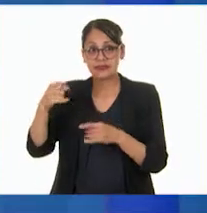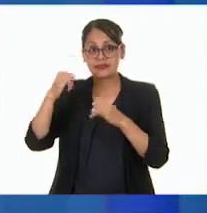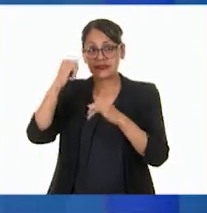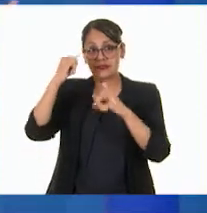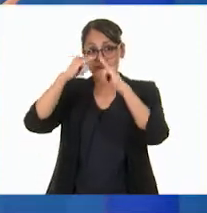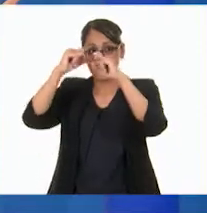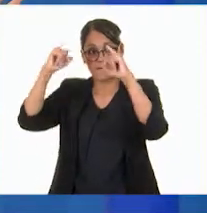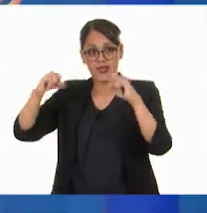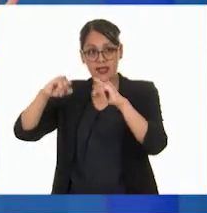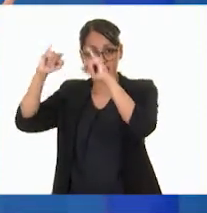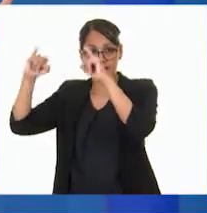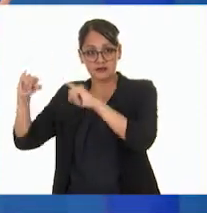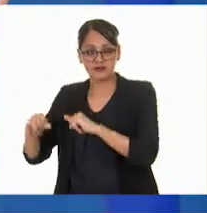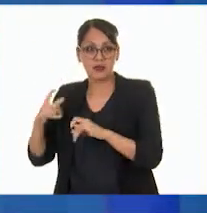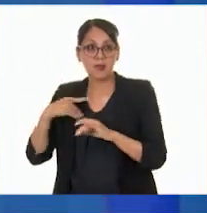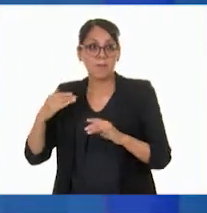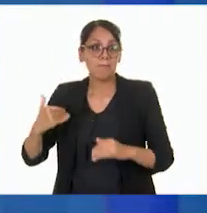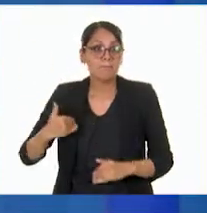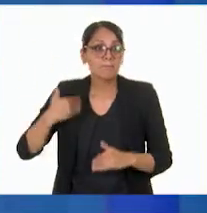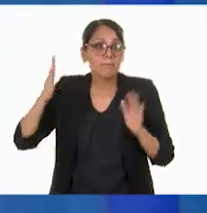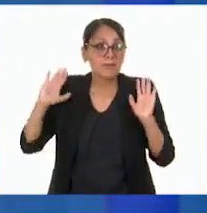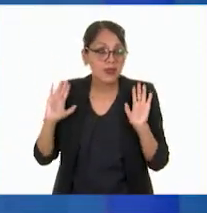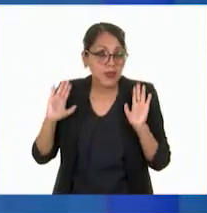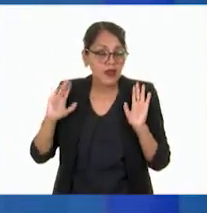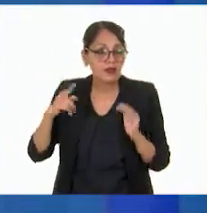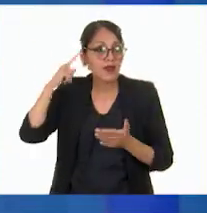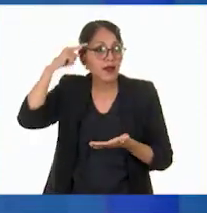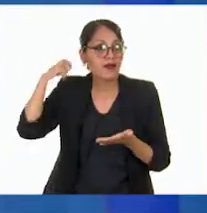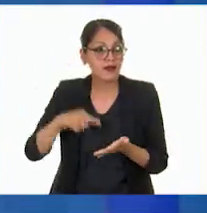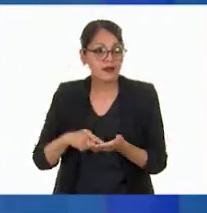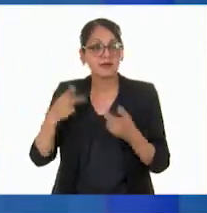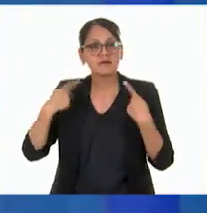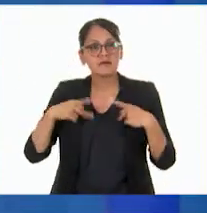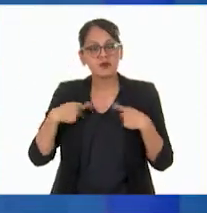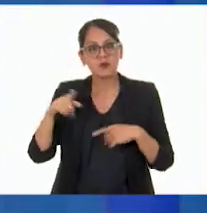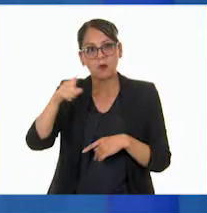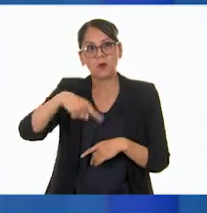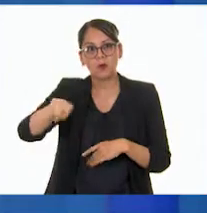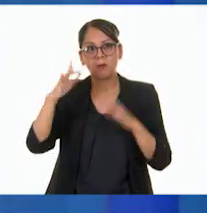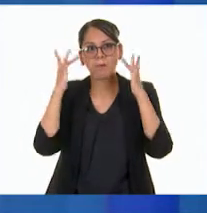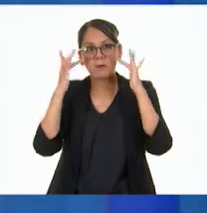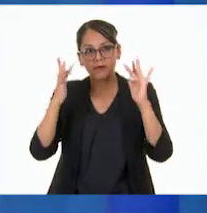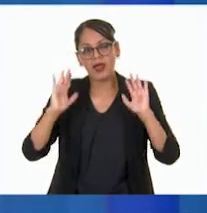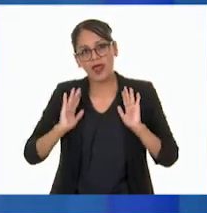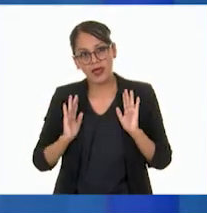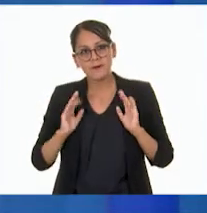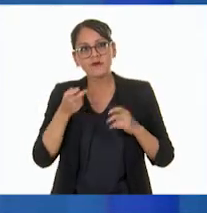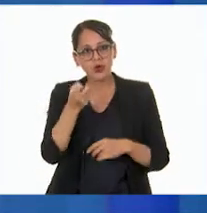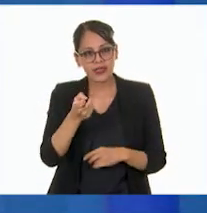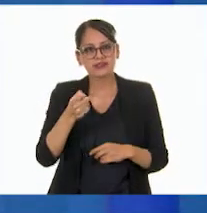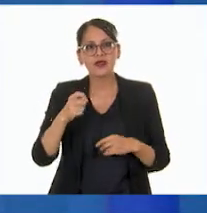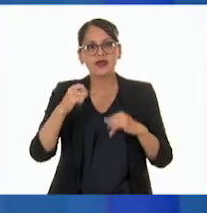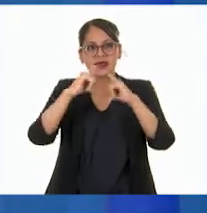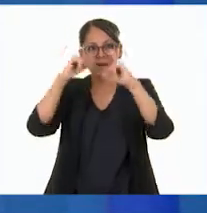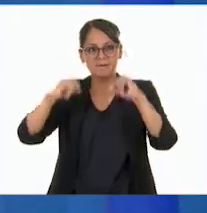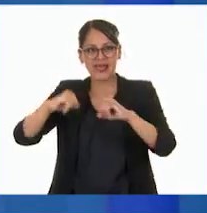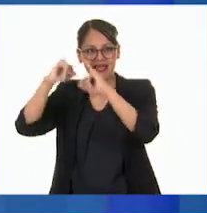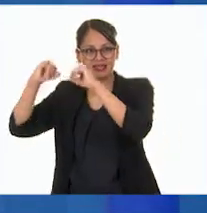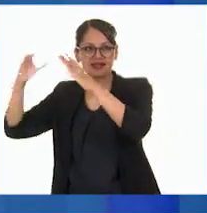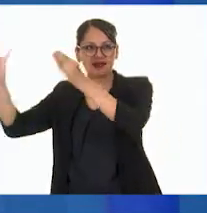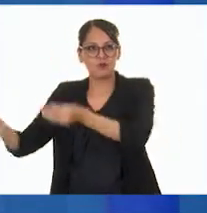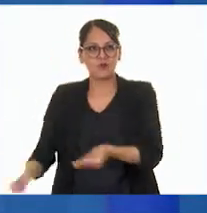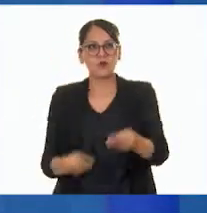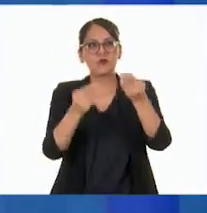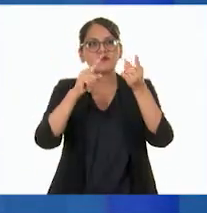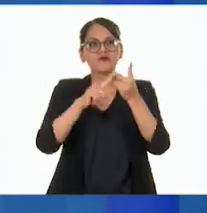habían aparecido de manera milagrosa y por tanto eran sagradas. Por esa razón, las imágenes se ponían en las